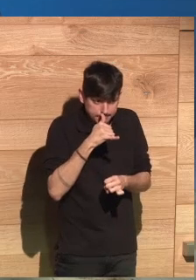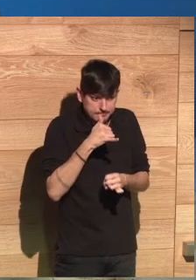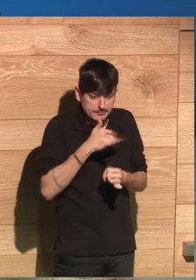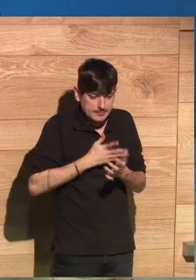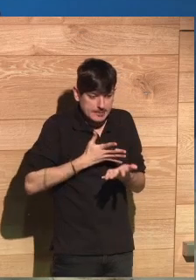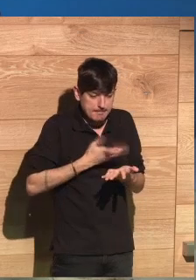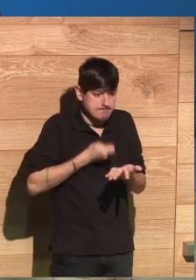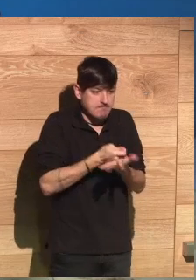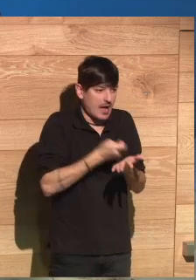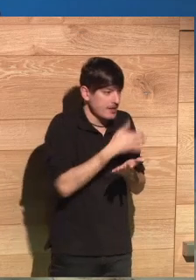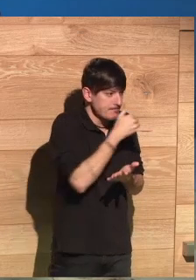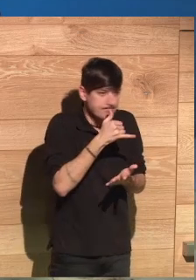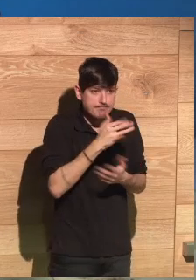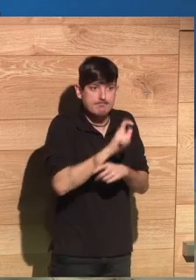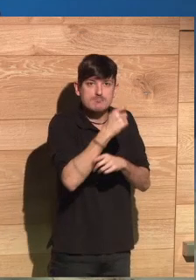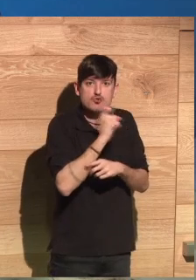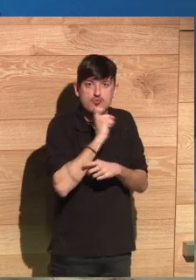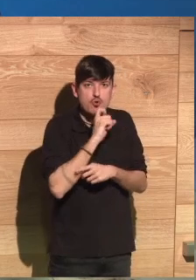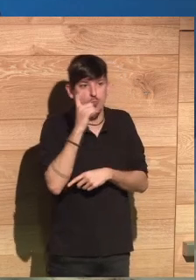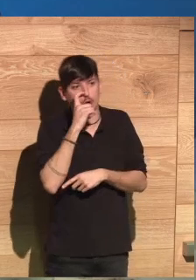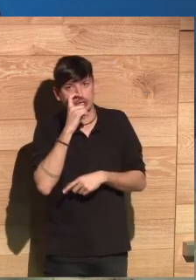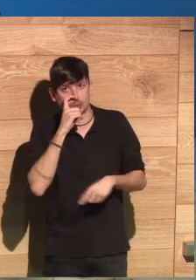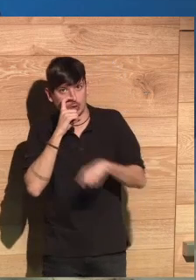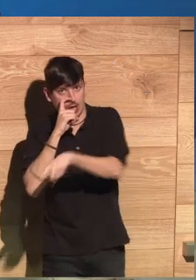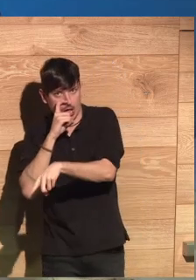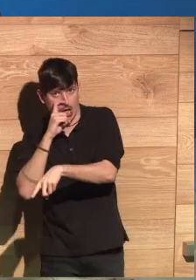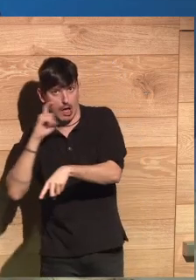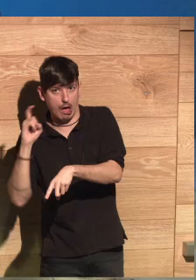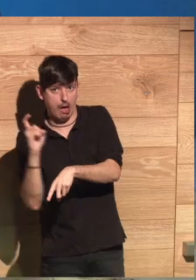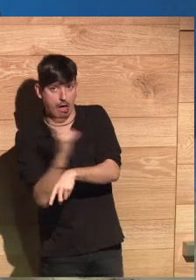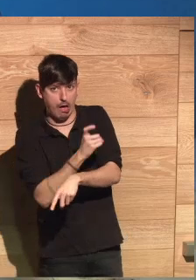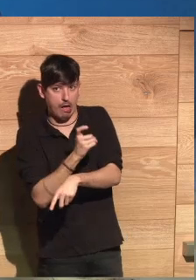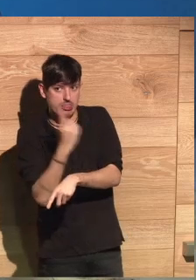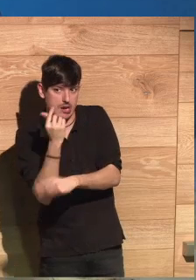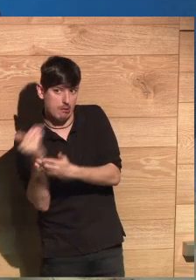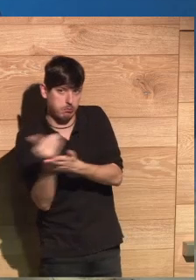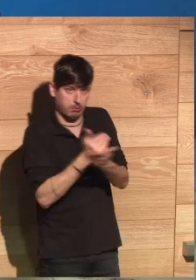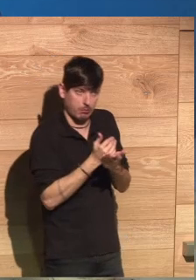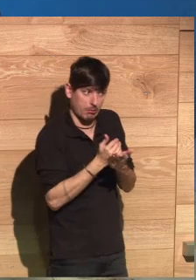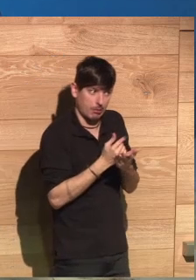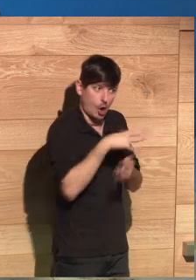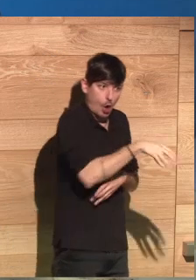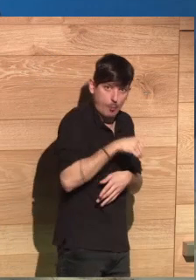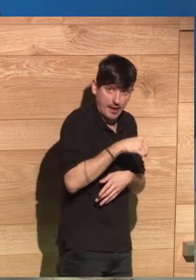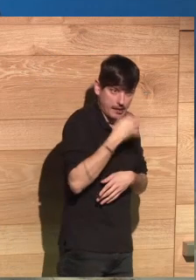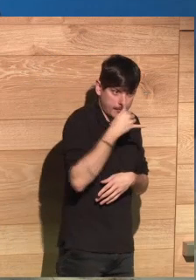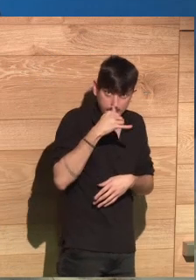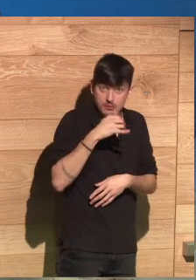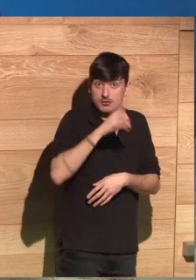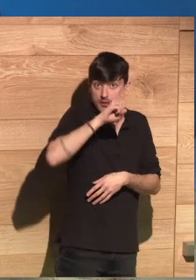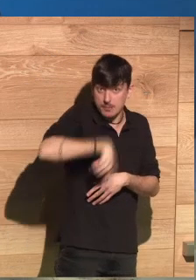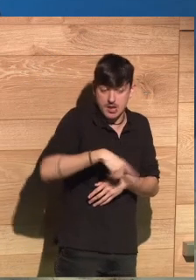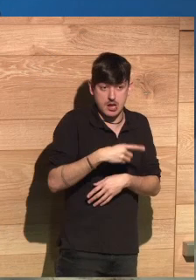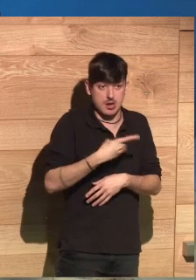se prostituye en un lugar al que van personas también muy degradadas moralmente, ¿no? O, por ejemplo, la crueldad, la crudeza